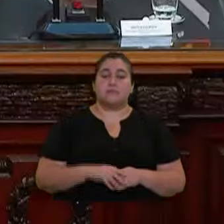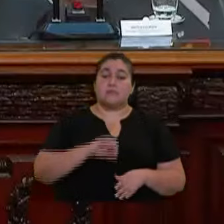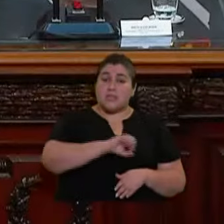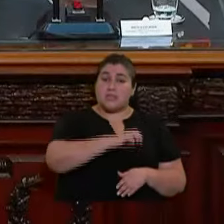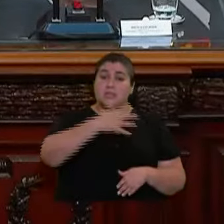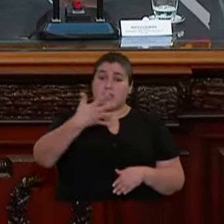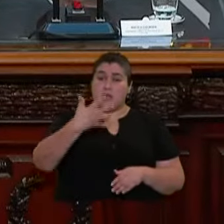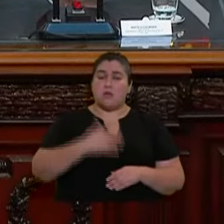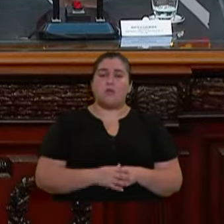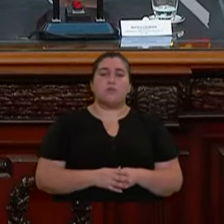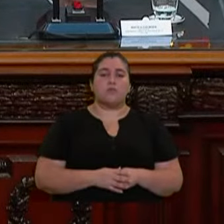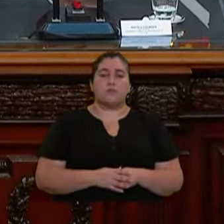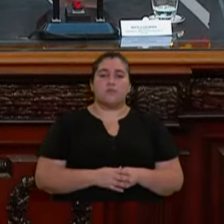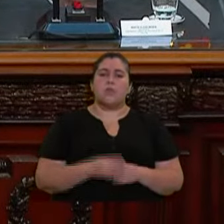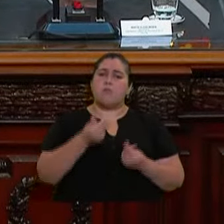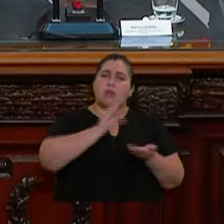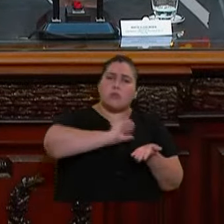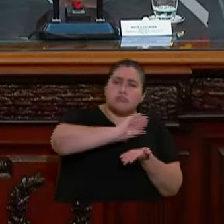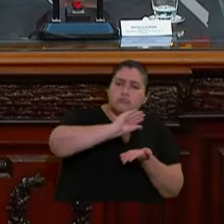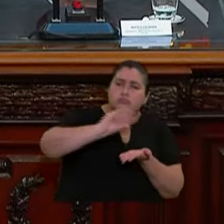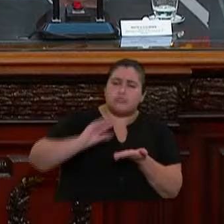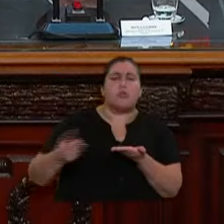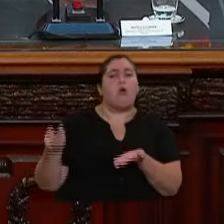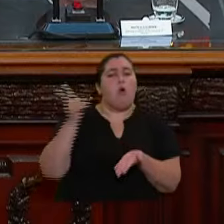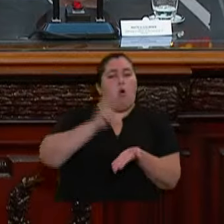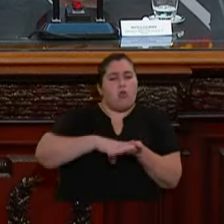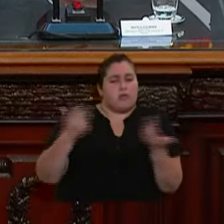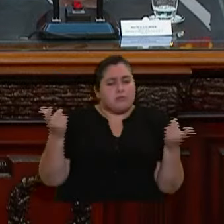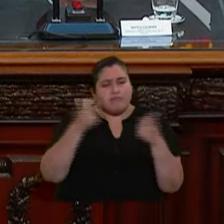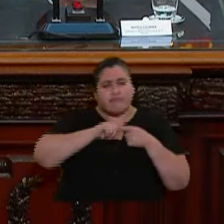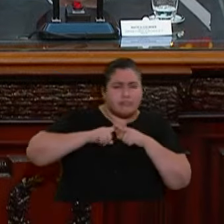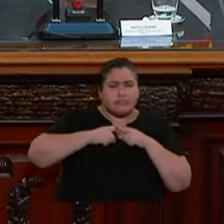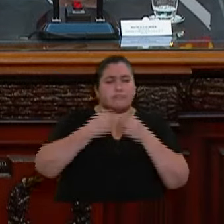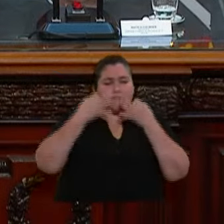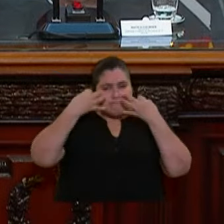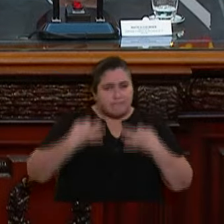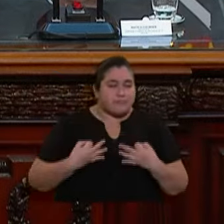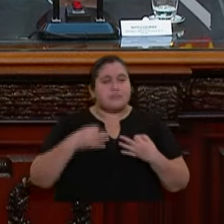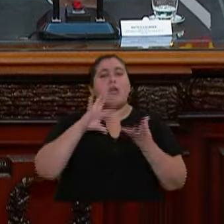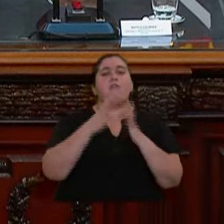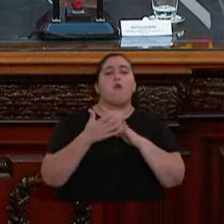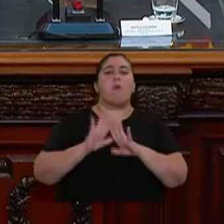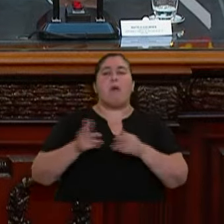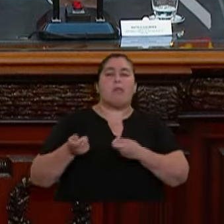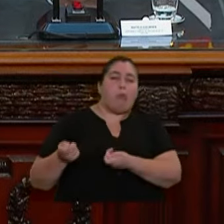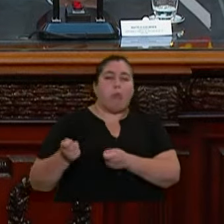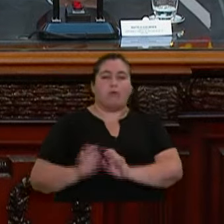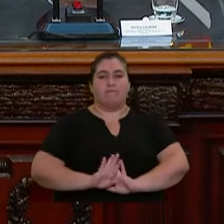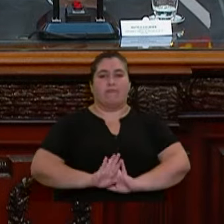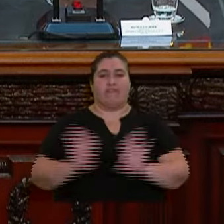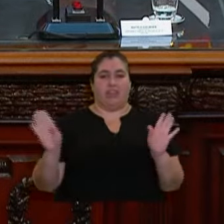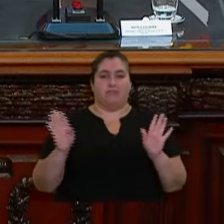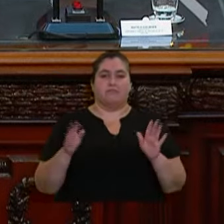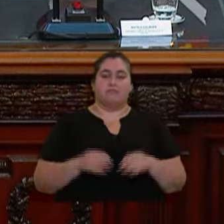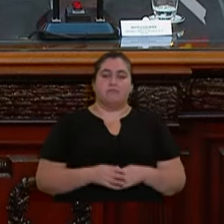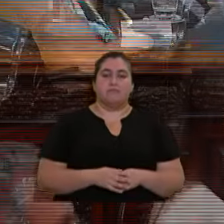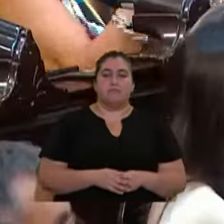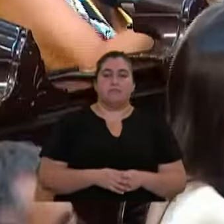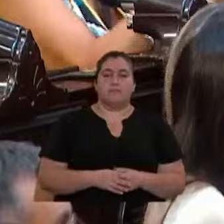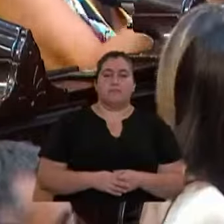5. Rediscutir la coparticipación federal de impuestos y terminar para siempre con el modelo extorsivo actual.